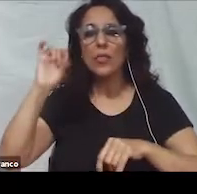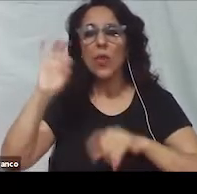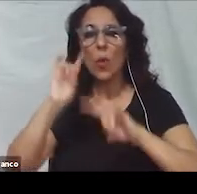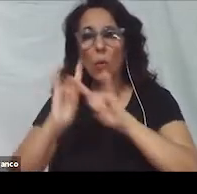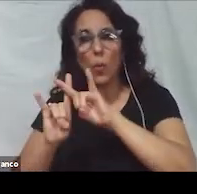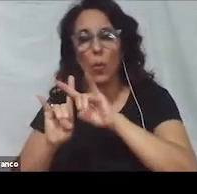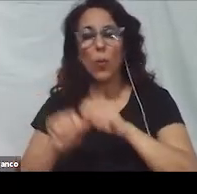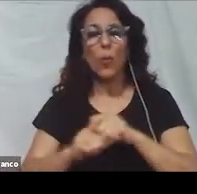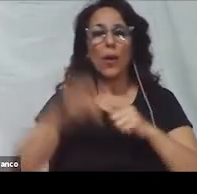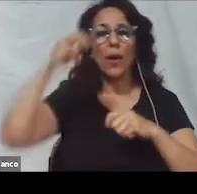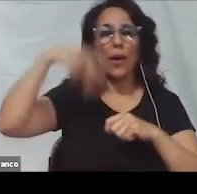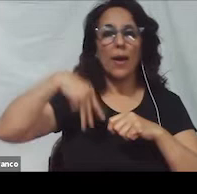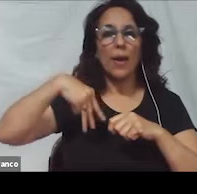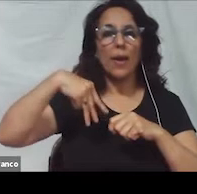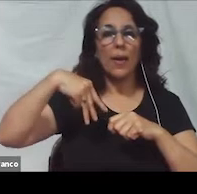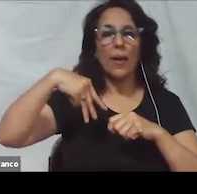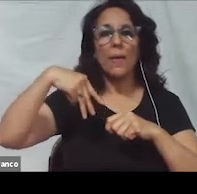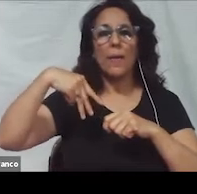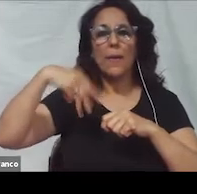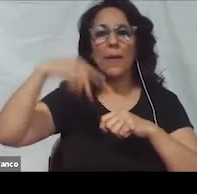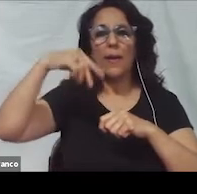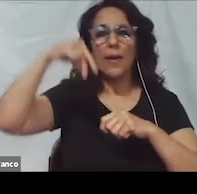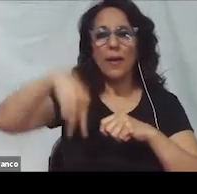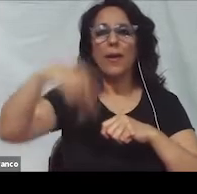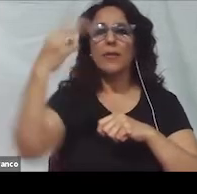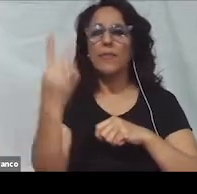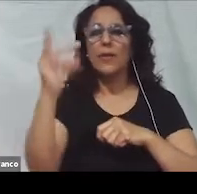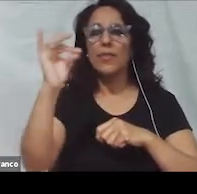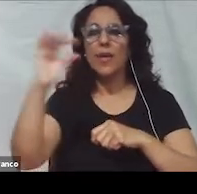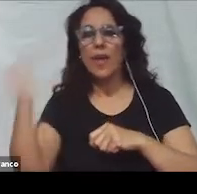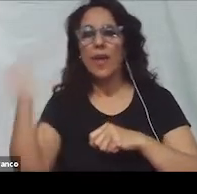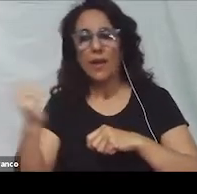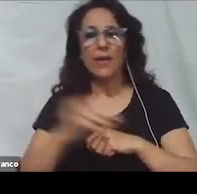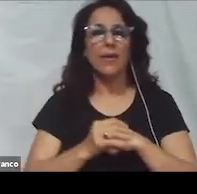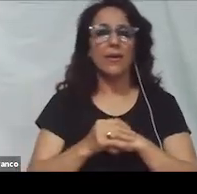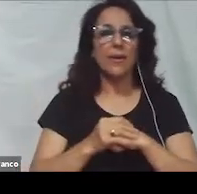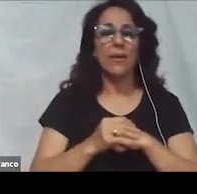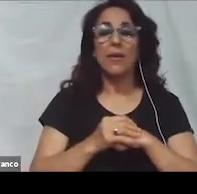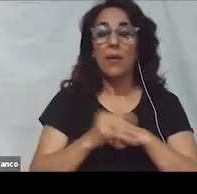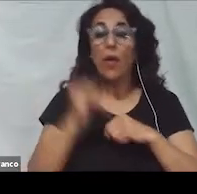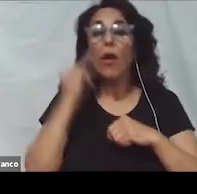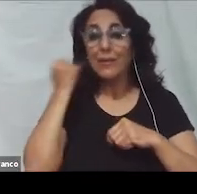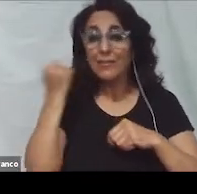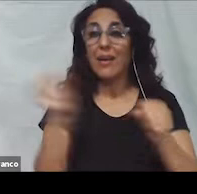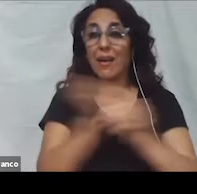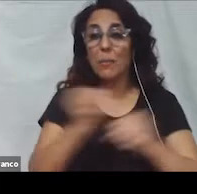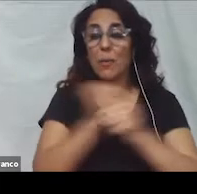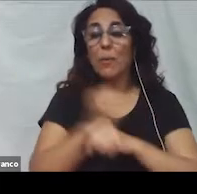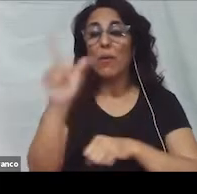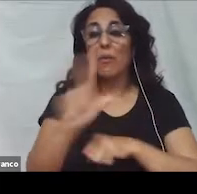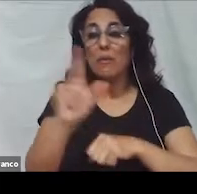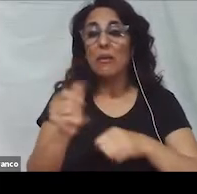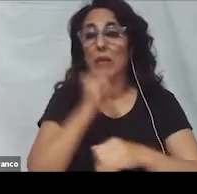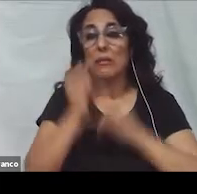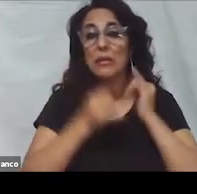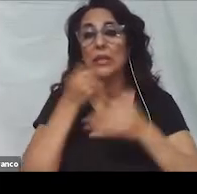NVDA, que tiene una licencia gratuita. También existe JAWS, pero que es con una licencia comercial y se pueden encontrar